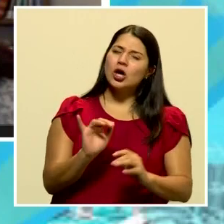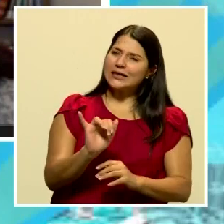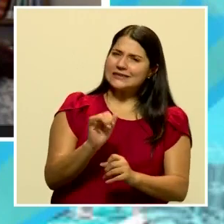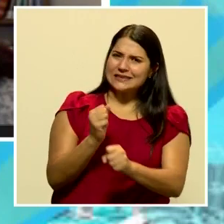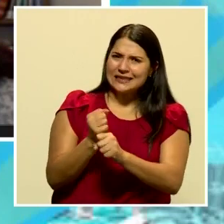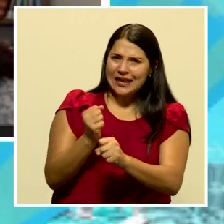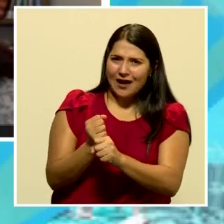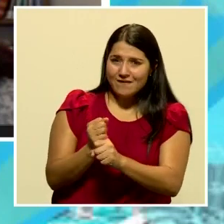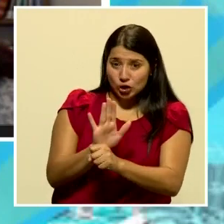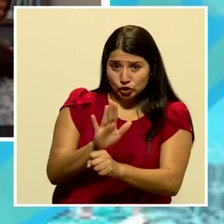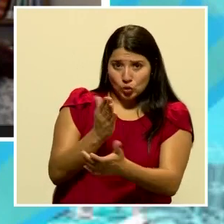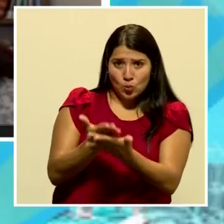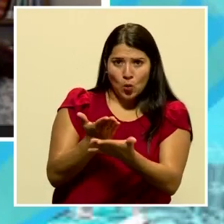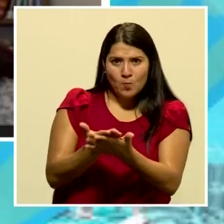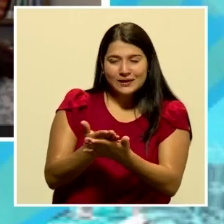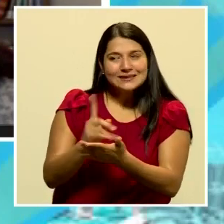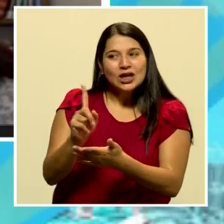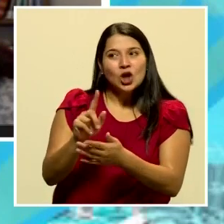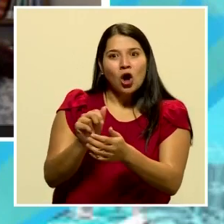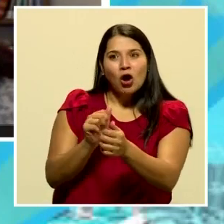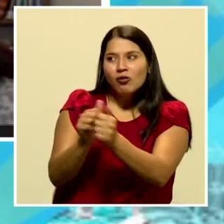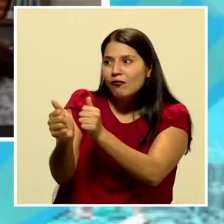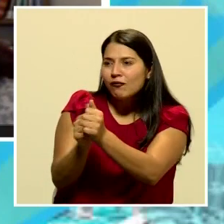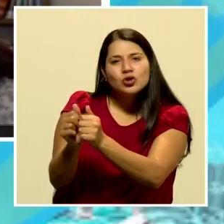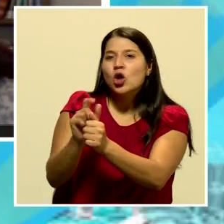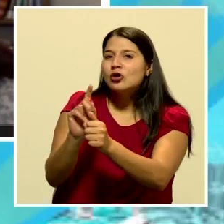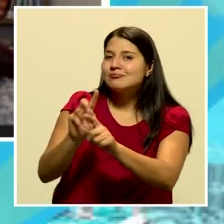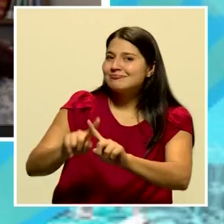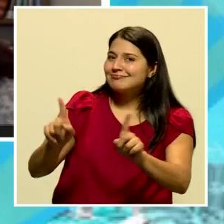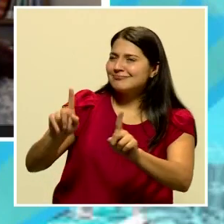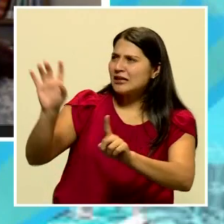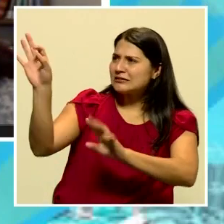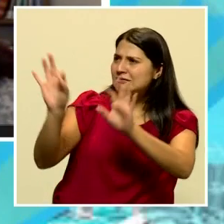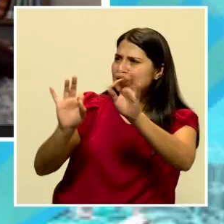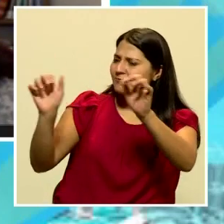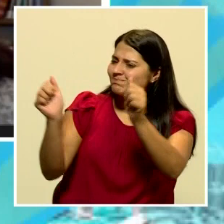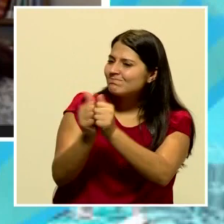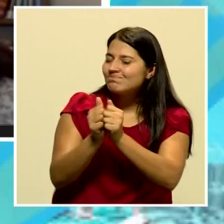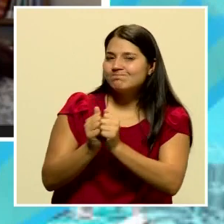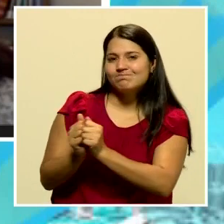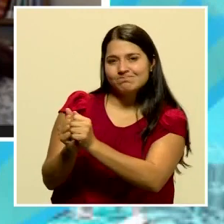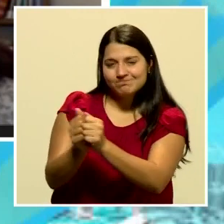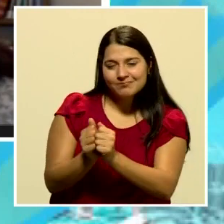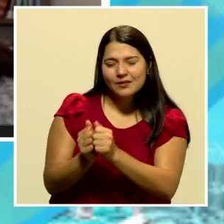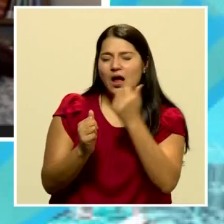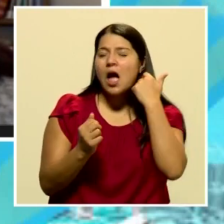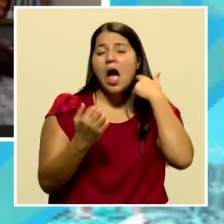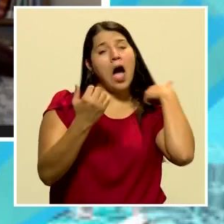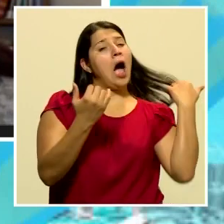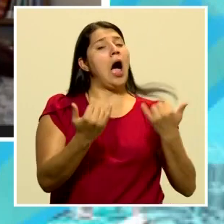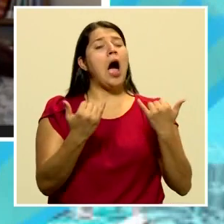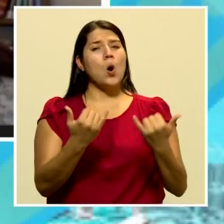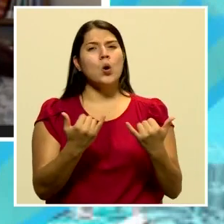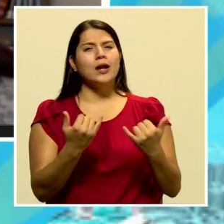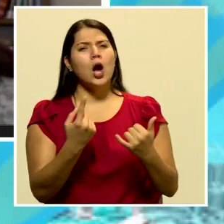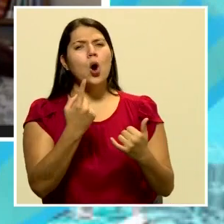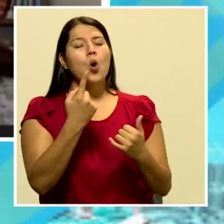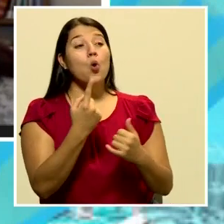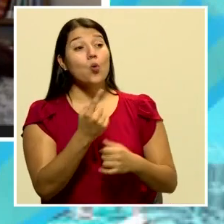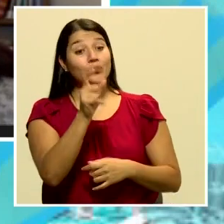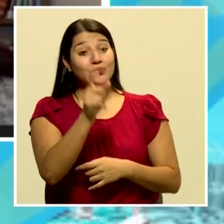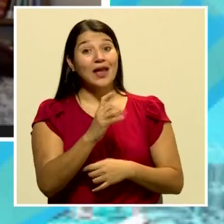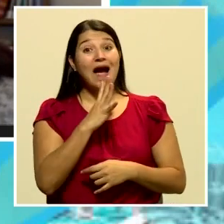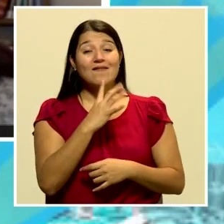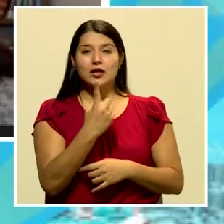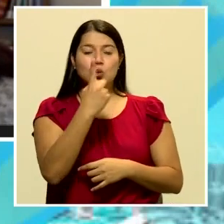que colabora, que suma. Noelia, uno de los personajes centrales de este reportaje es una mujer que está aquí